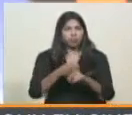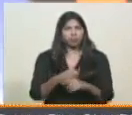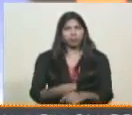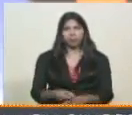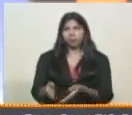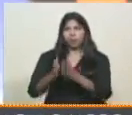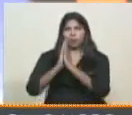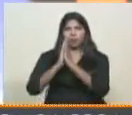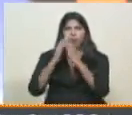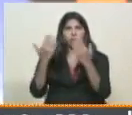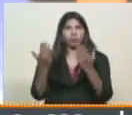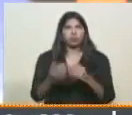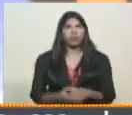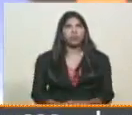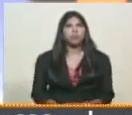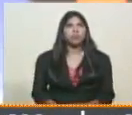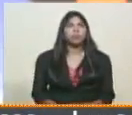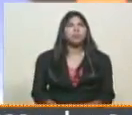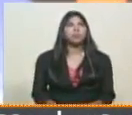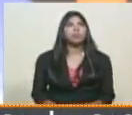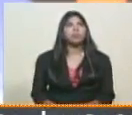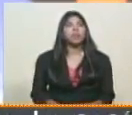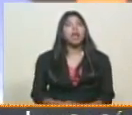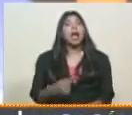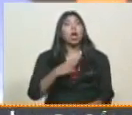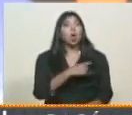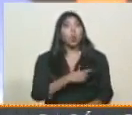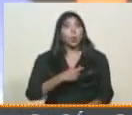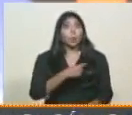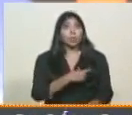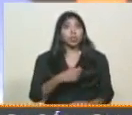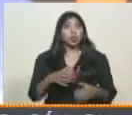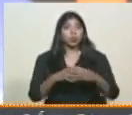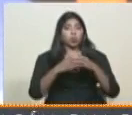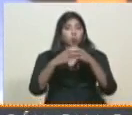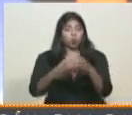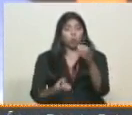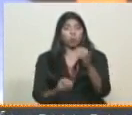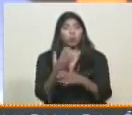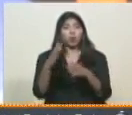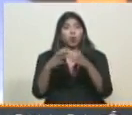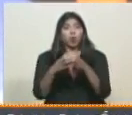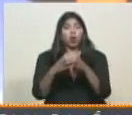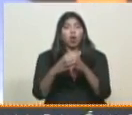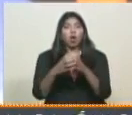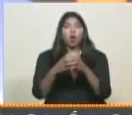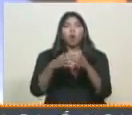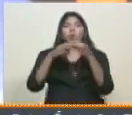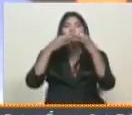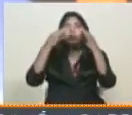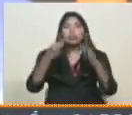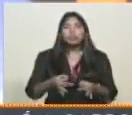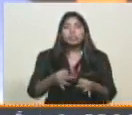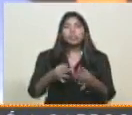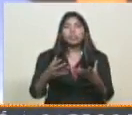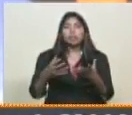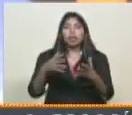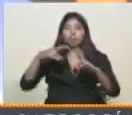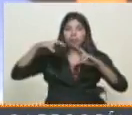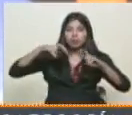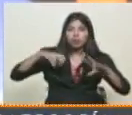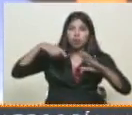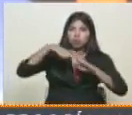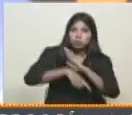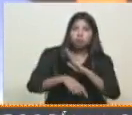deja ver hasta la comisión reciente que se creó en torno a la verdad la justicia de estas personas que se vieron afectadas por los mismos hechos